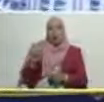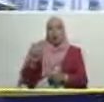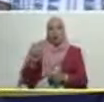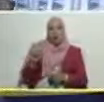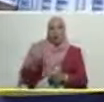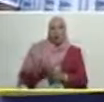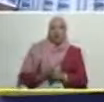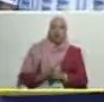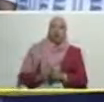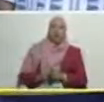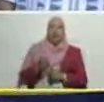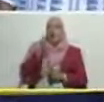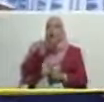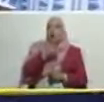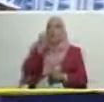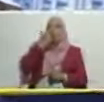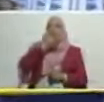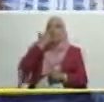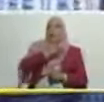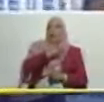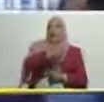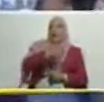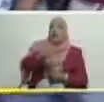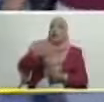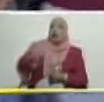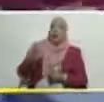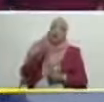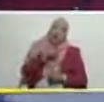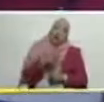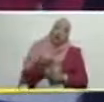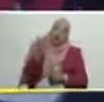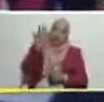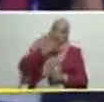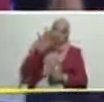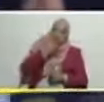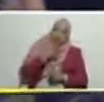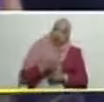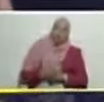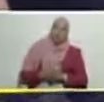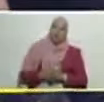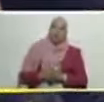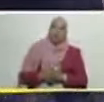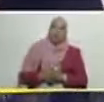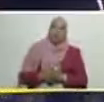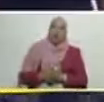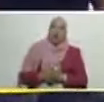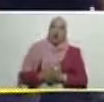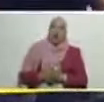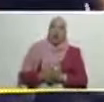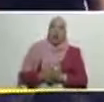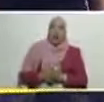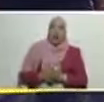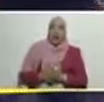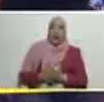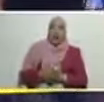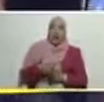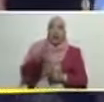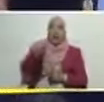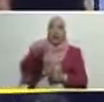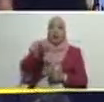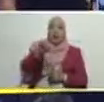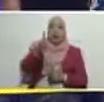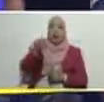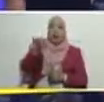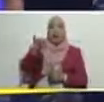Villanueva heidy tobar raiz albornos y en